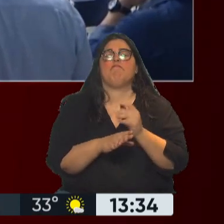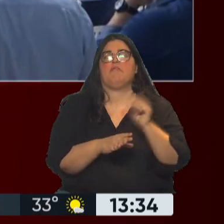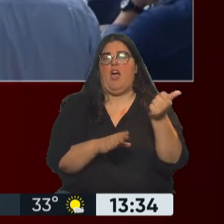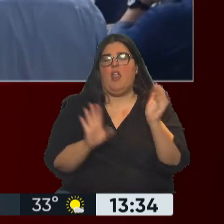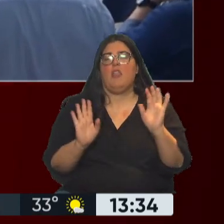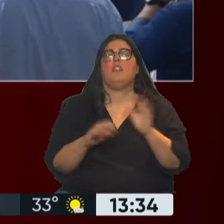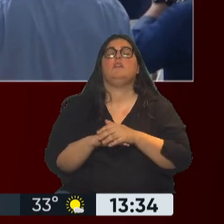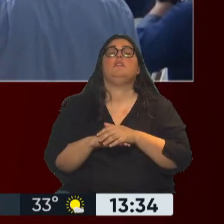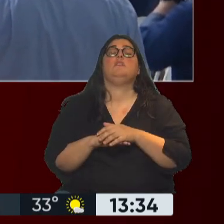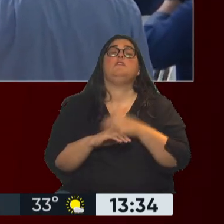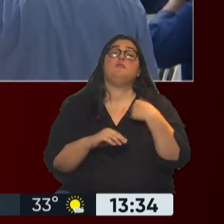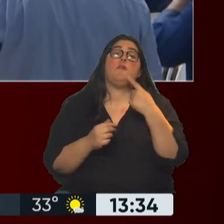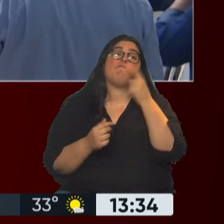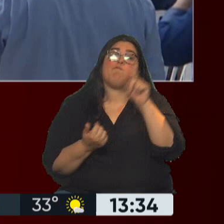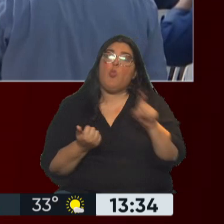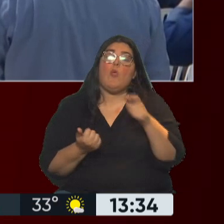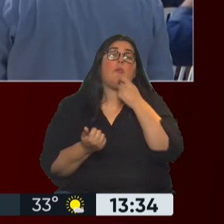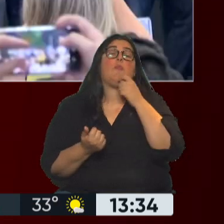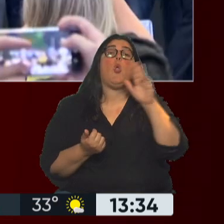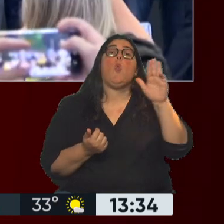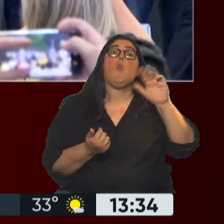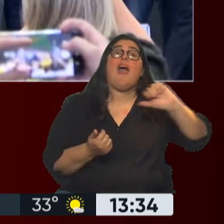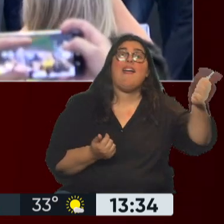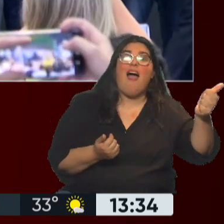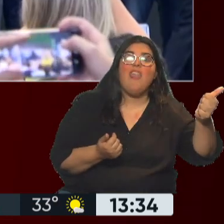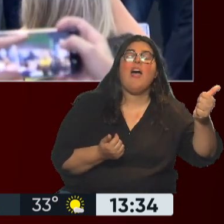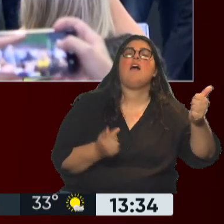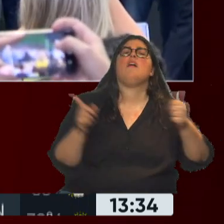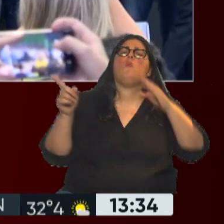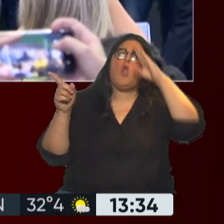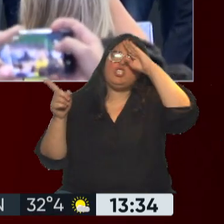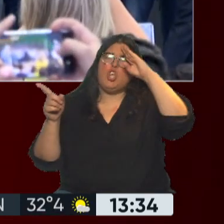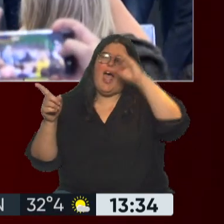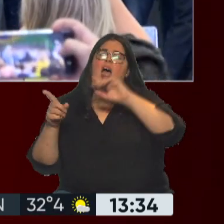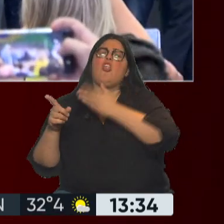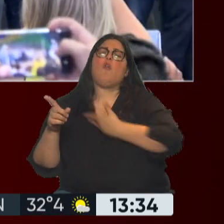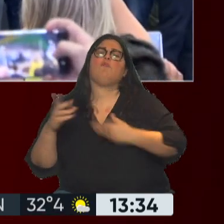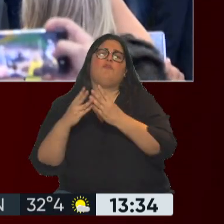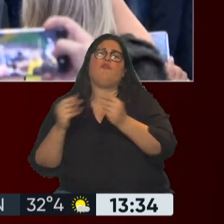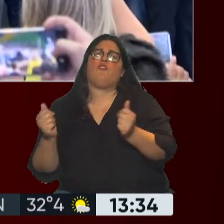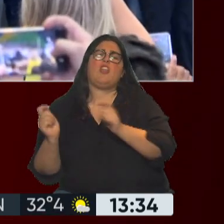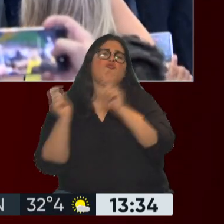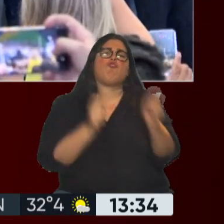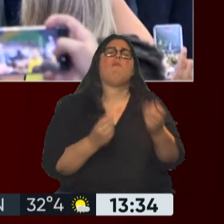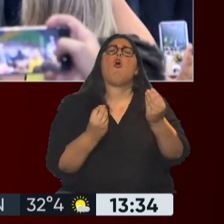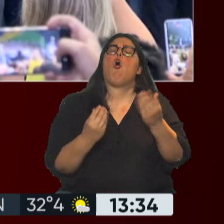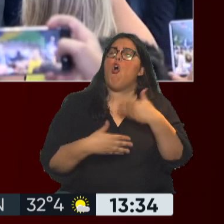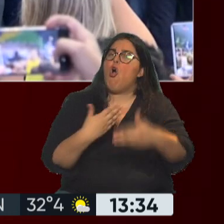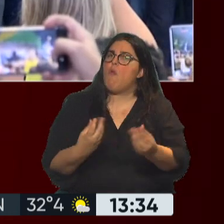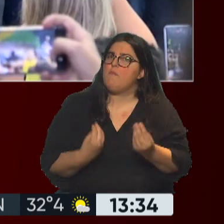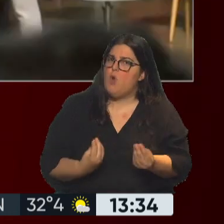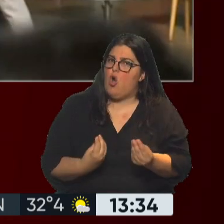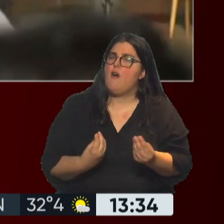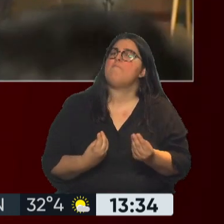un lado, si esto sucede, ¿cómo va a ser el retiro del poder de Bolsonaro? Teniendo en cuenta que se ha fortalecido